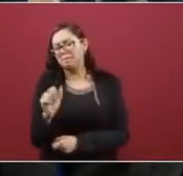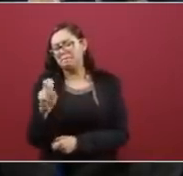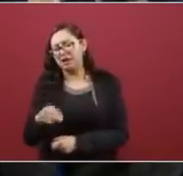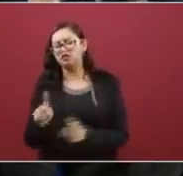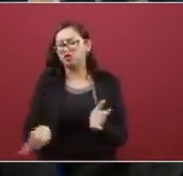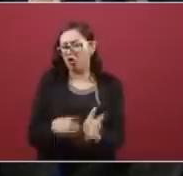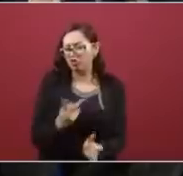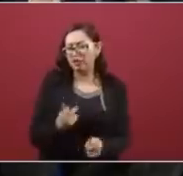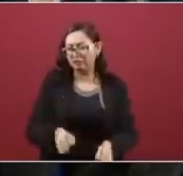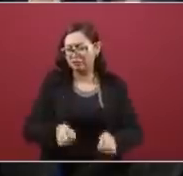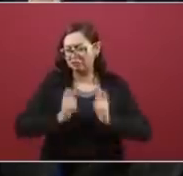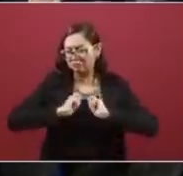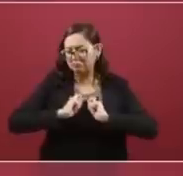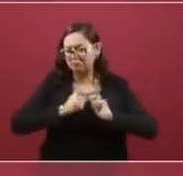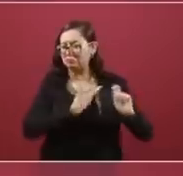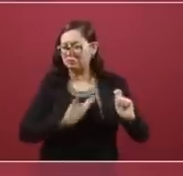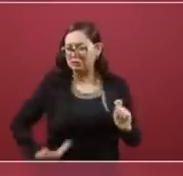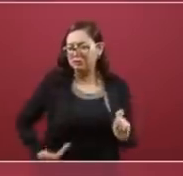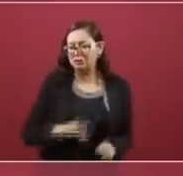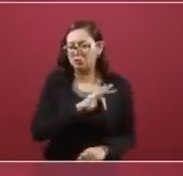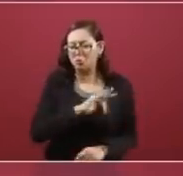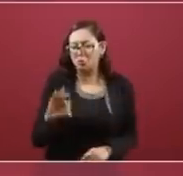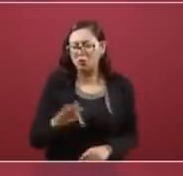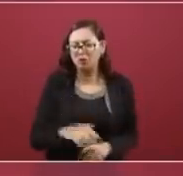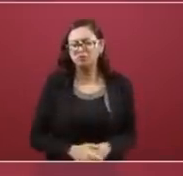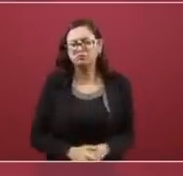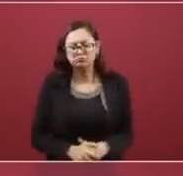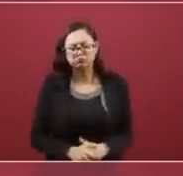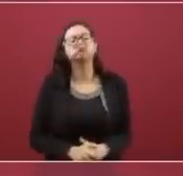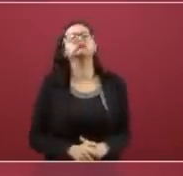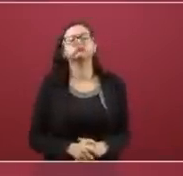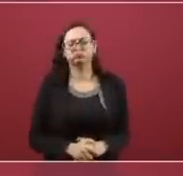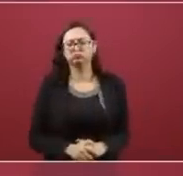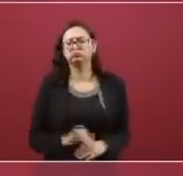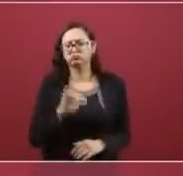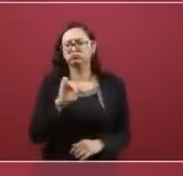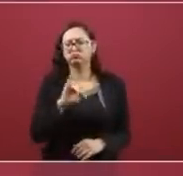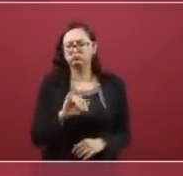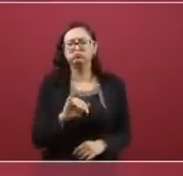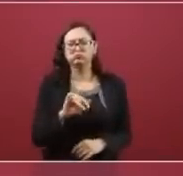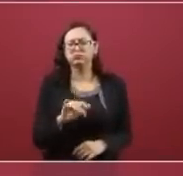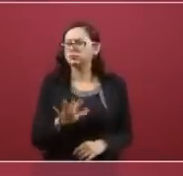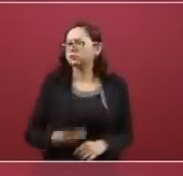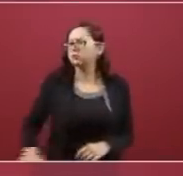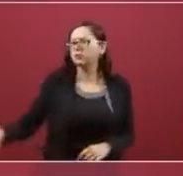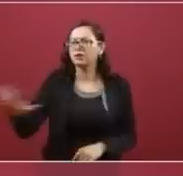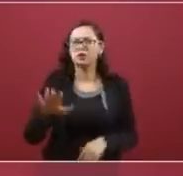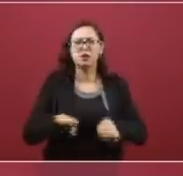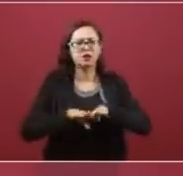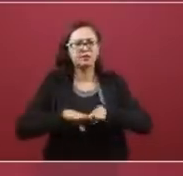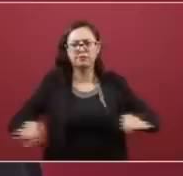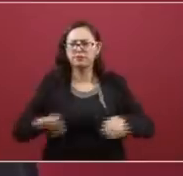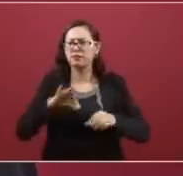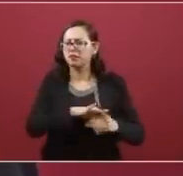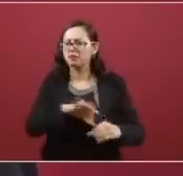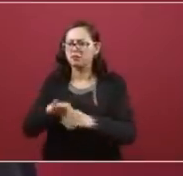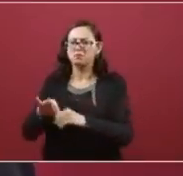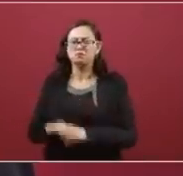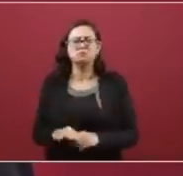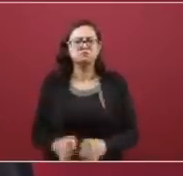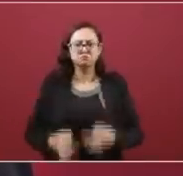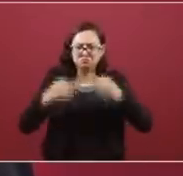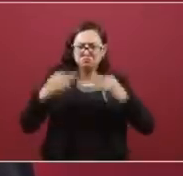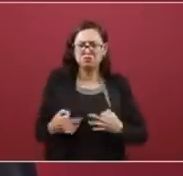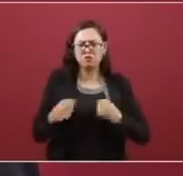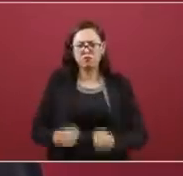Sí. Porque va a estar establecida la democracia. Es parte de la cuarta